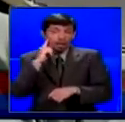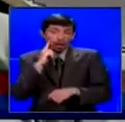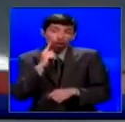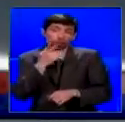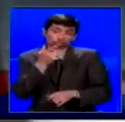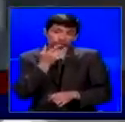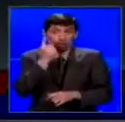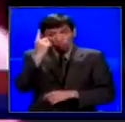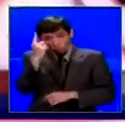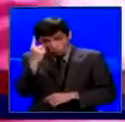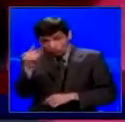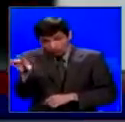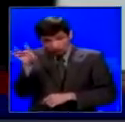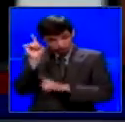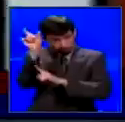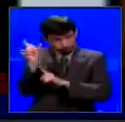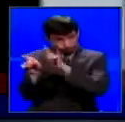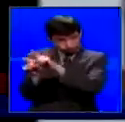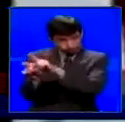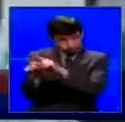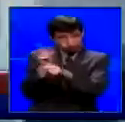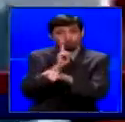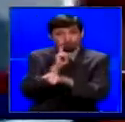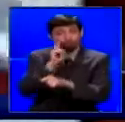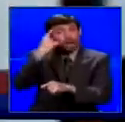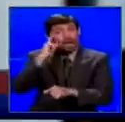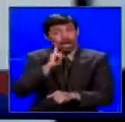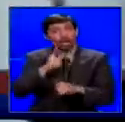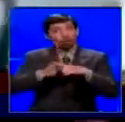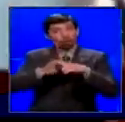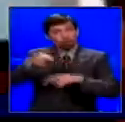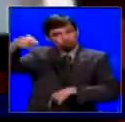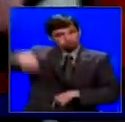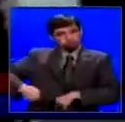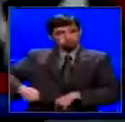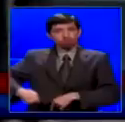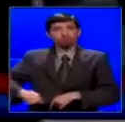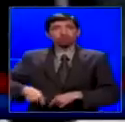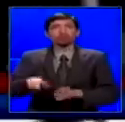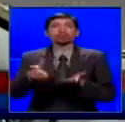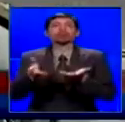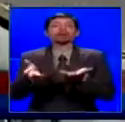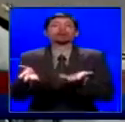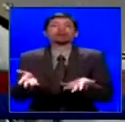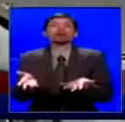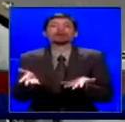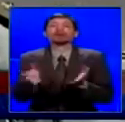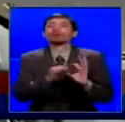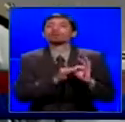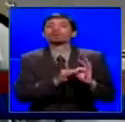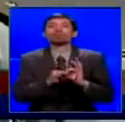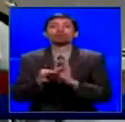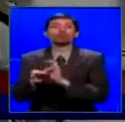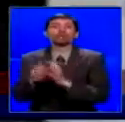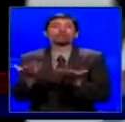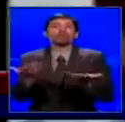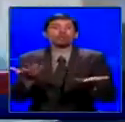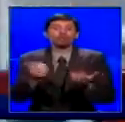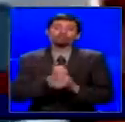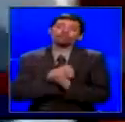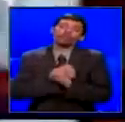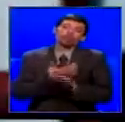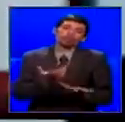una de las mujeres lesionadas, resultó con heridas cortopunzantes. Sería por un hecho sentimental.